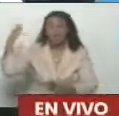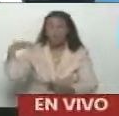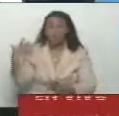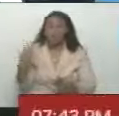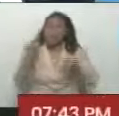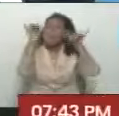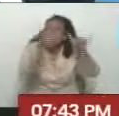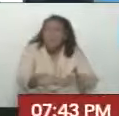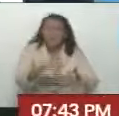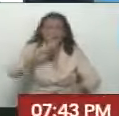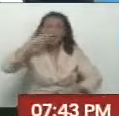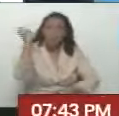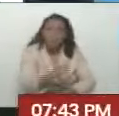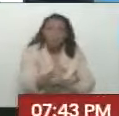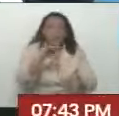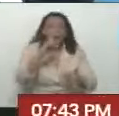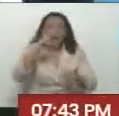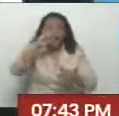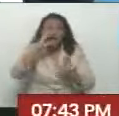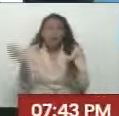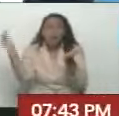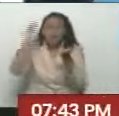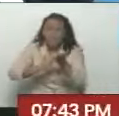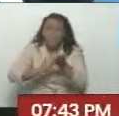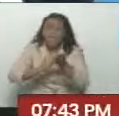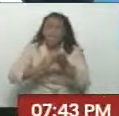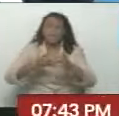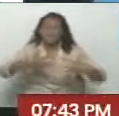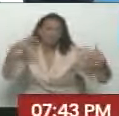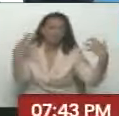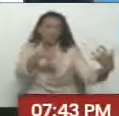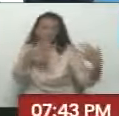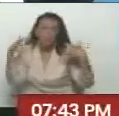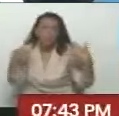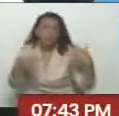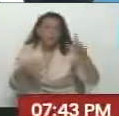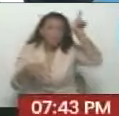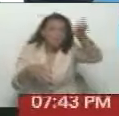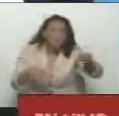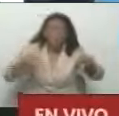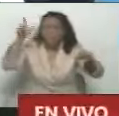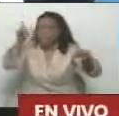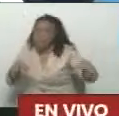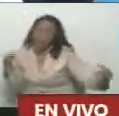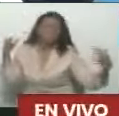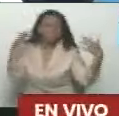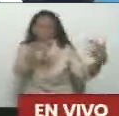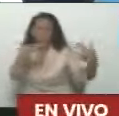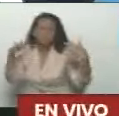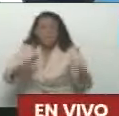Venezuela. Que nos enfrentemos y nos matemos los venezolanos unos contra